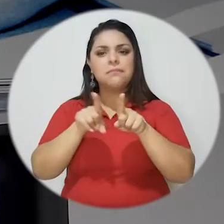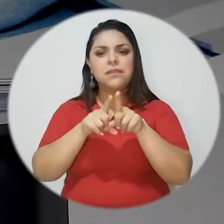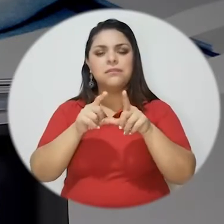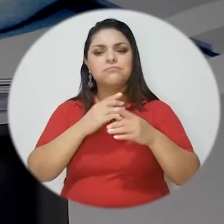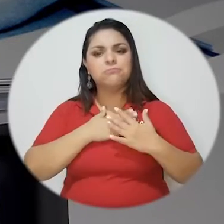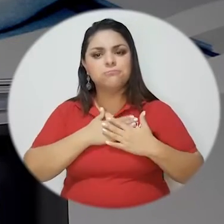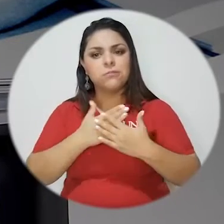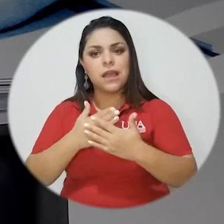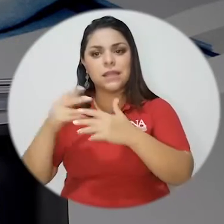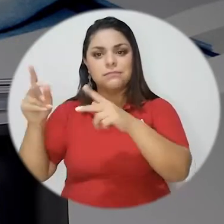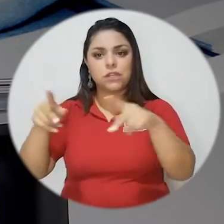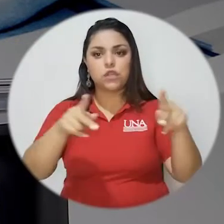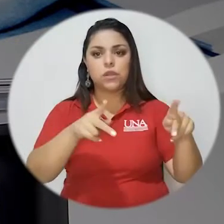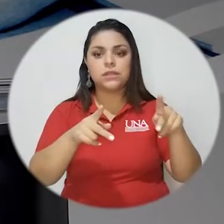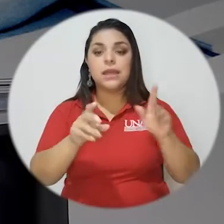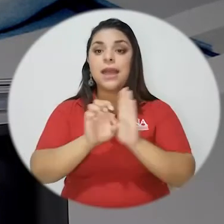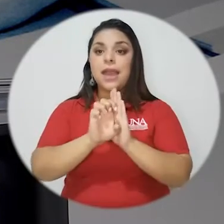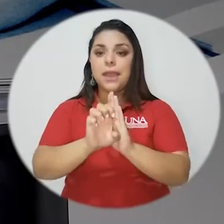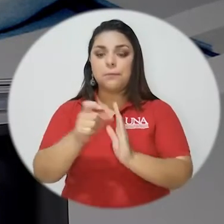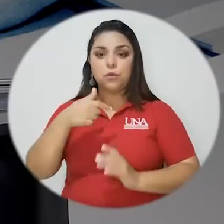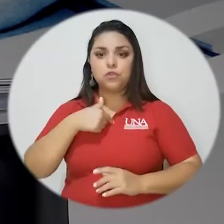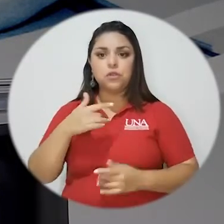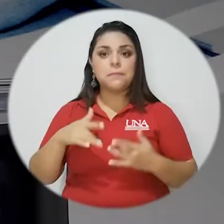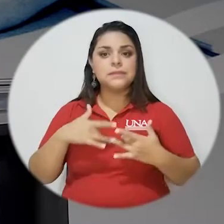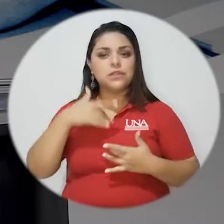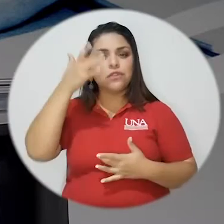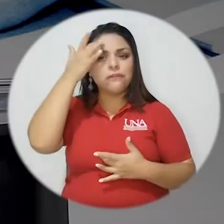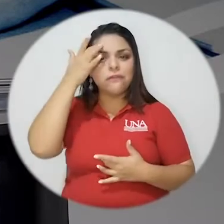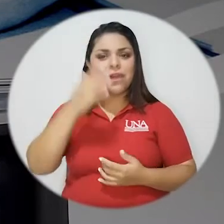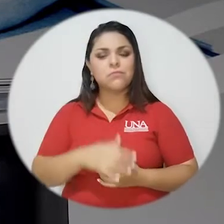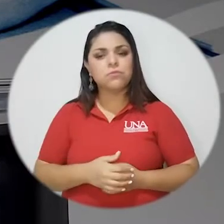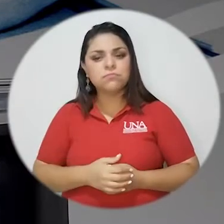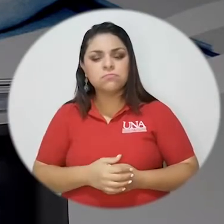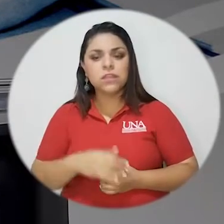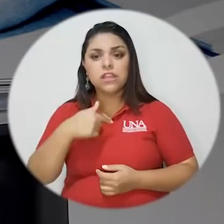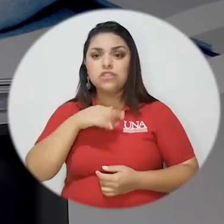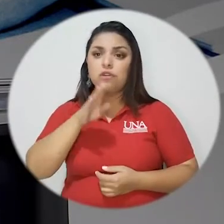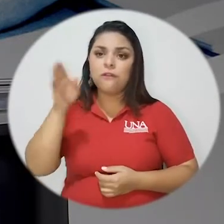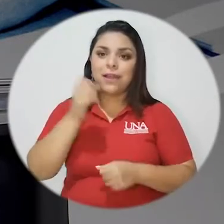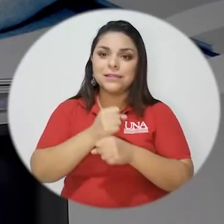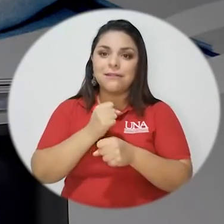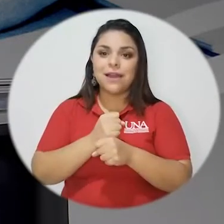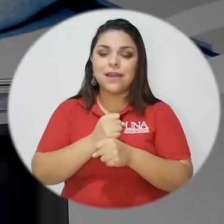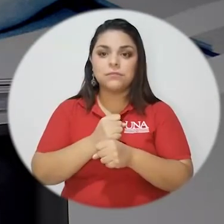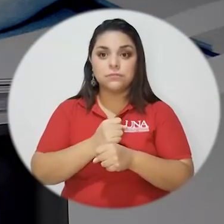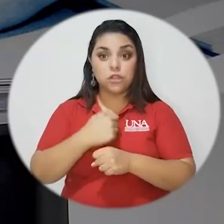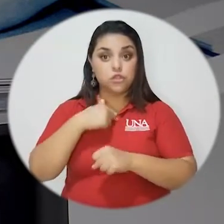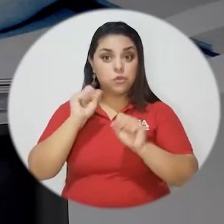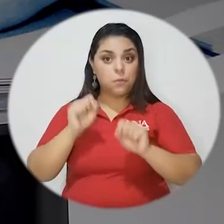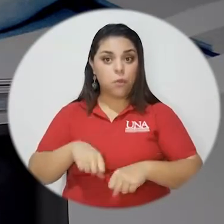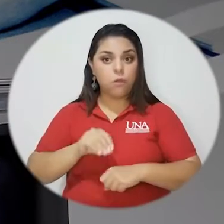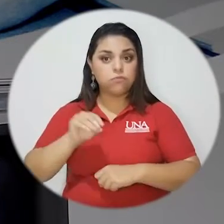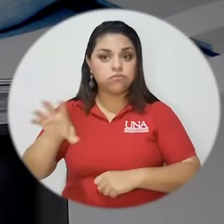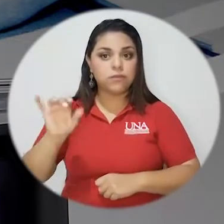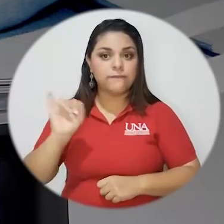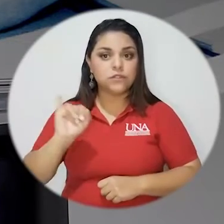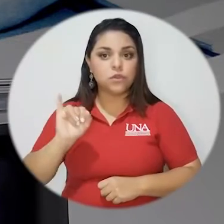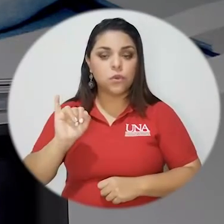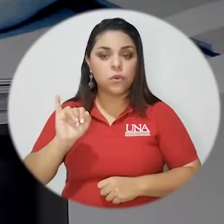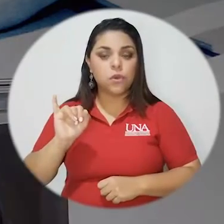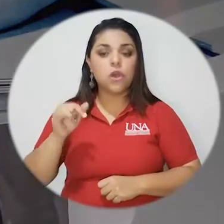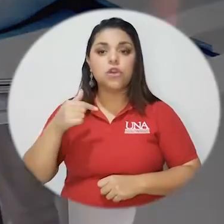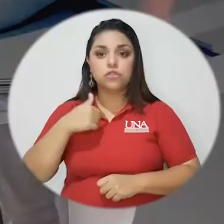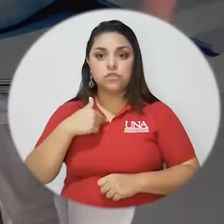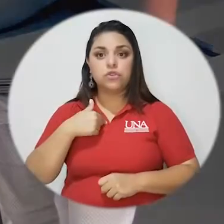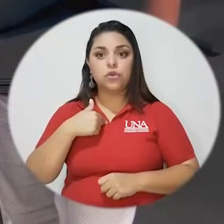también solidario con los demás. Exacto. Porque si yo me siento enfermo y a pesar de eso voy a trabajar, yo puedo ser fuente de infección.